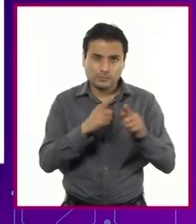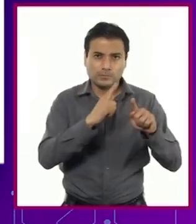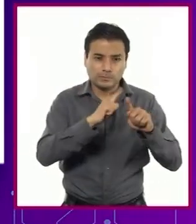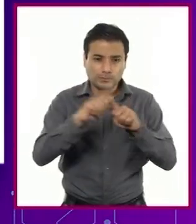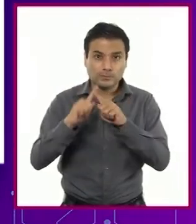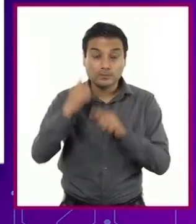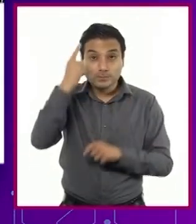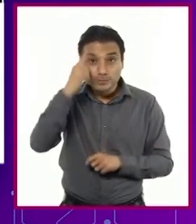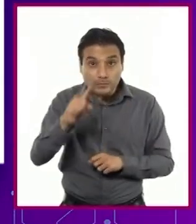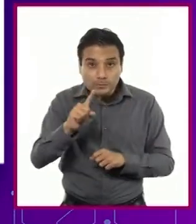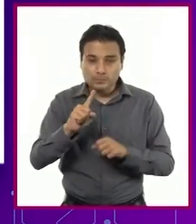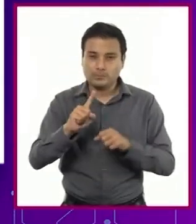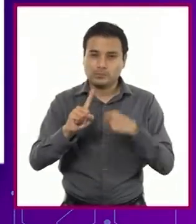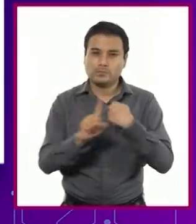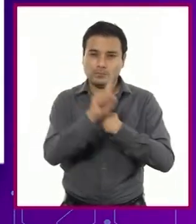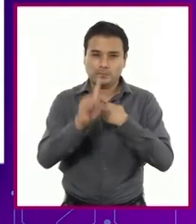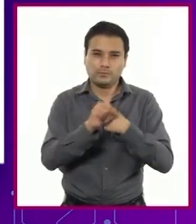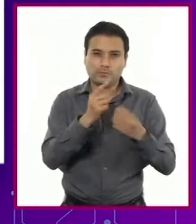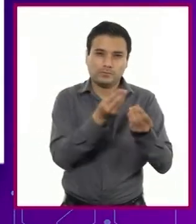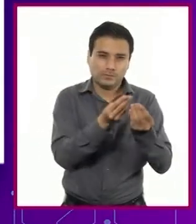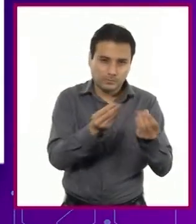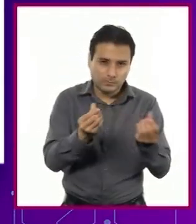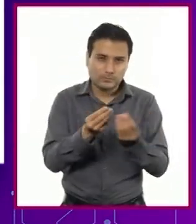problemáticas que la guerra dejó como consecuencia.